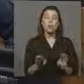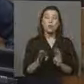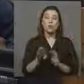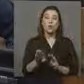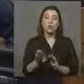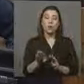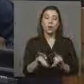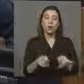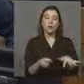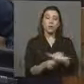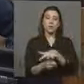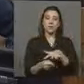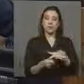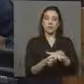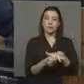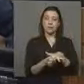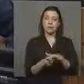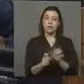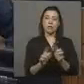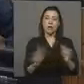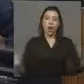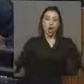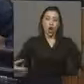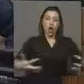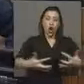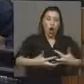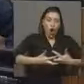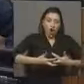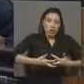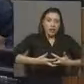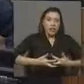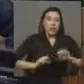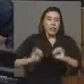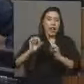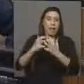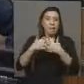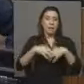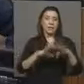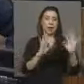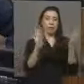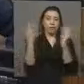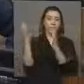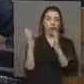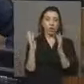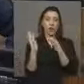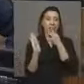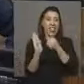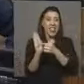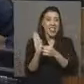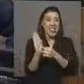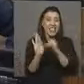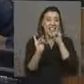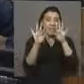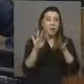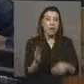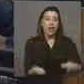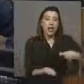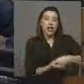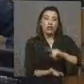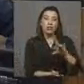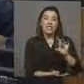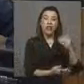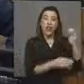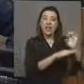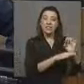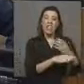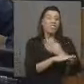un escenario de concentración de la industria forestal. Se señala en este informe que el subsidio estatal se encuentra